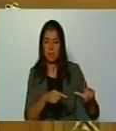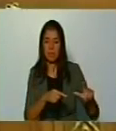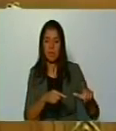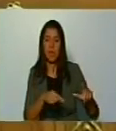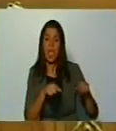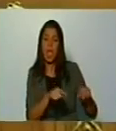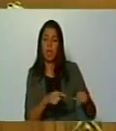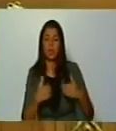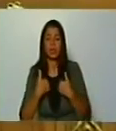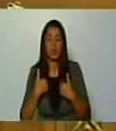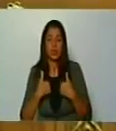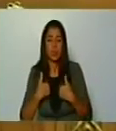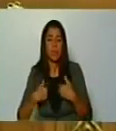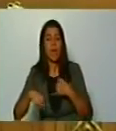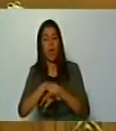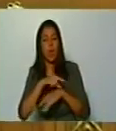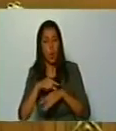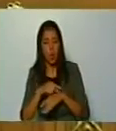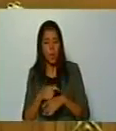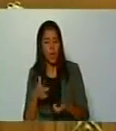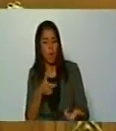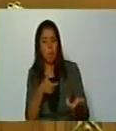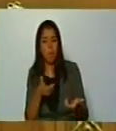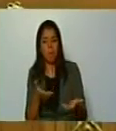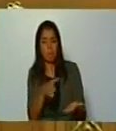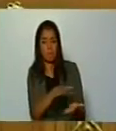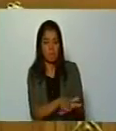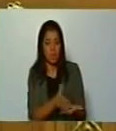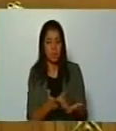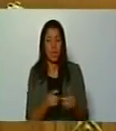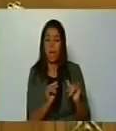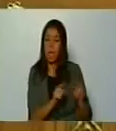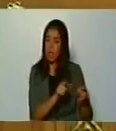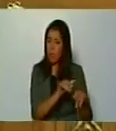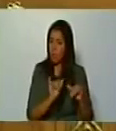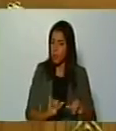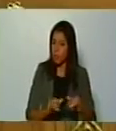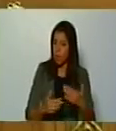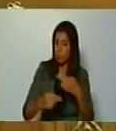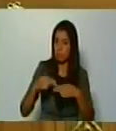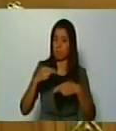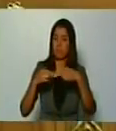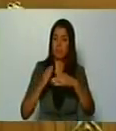que el Estado mató en esas propias trancas y barricadas que ellos organizaban.